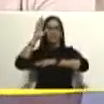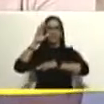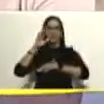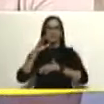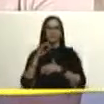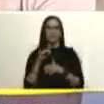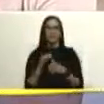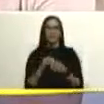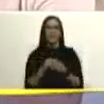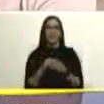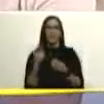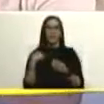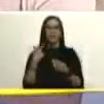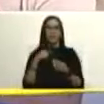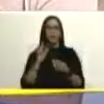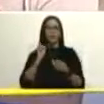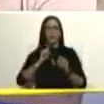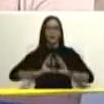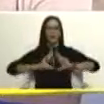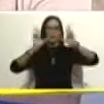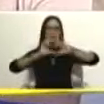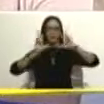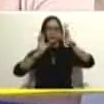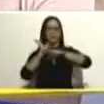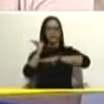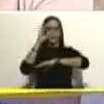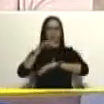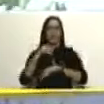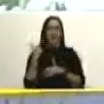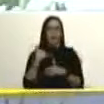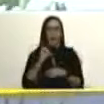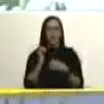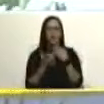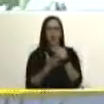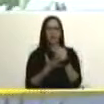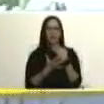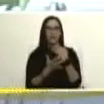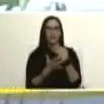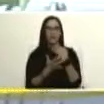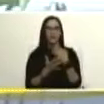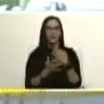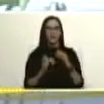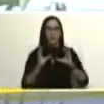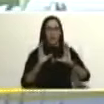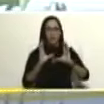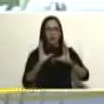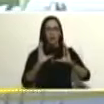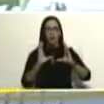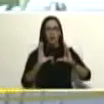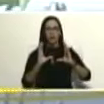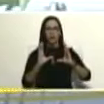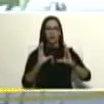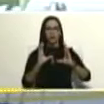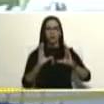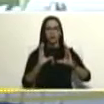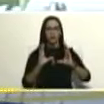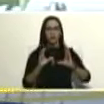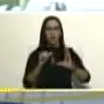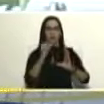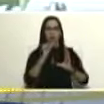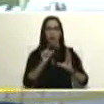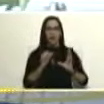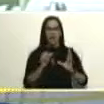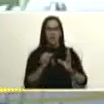Estoy aprendiendo a sacar en suspensión. Ya tengo manejado el del suelo. Hay una técnica, porque tú pones... Tú sabes que el balón tiene una parte donde le meten el aire.